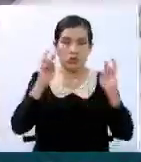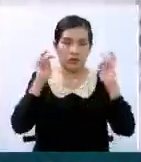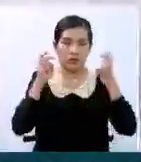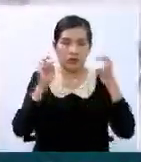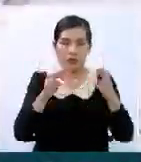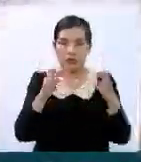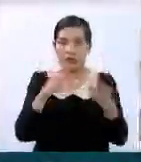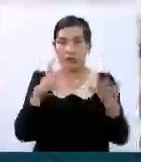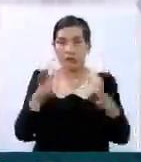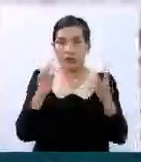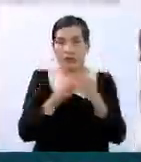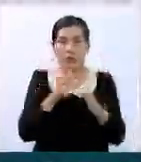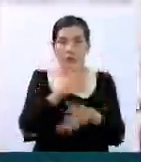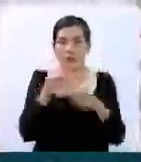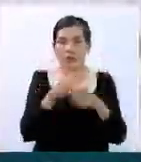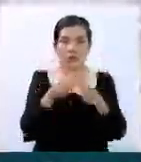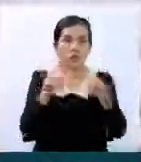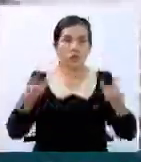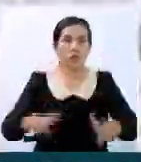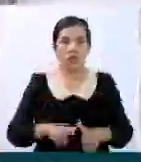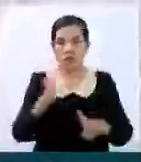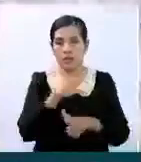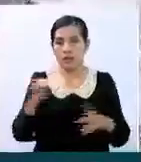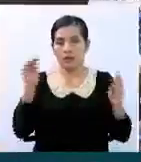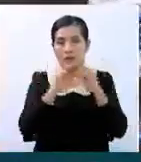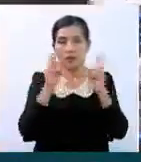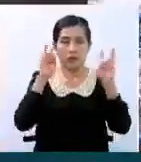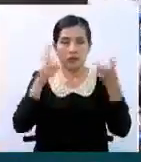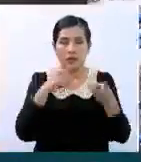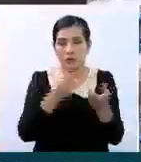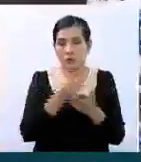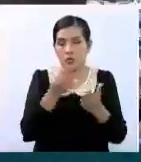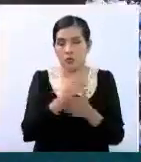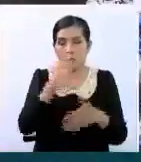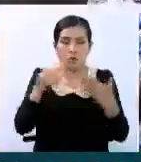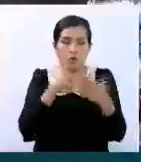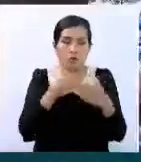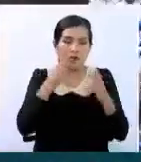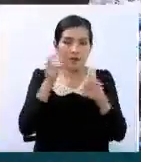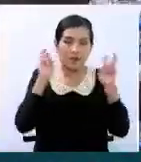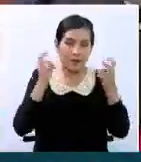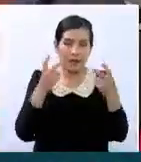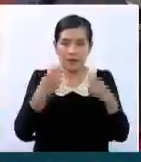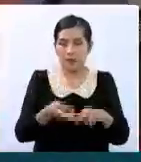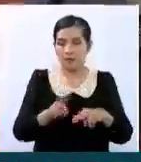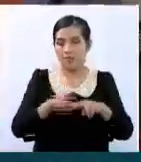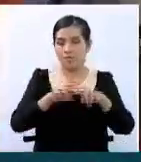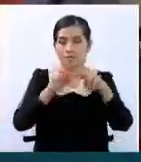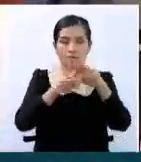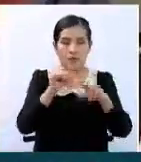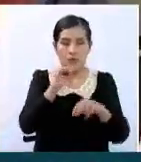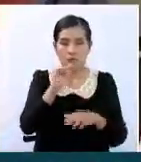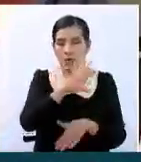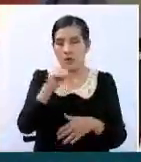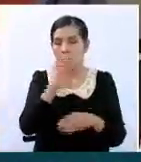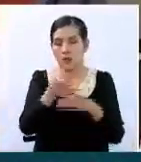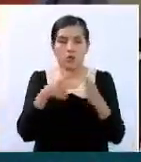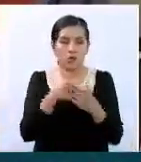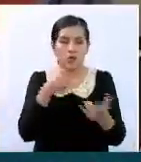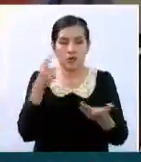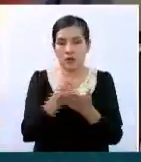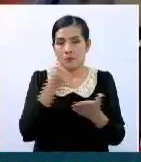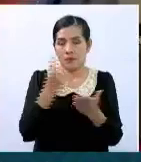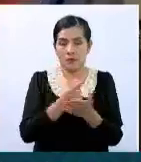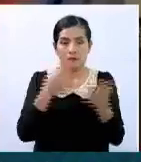cisternas agua a estos sectores, también hemos hecho la adquisición de tanques para hacer la acumulación de agua y coordinar, siempre coordinar